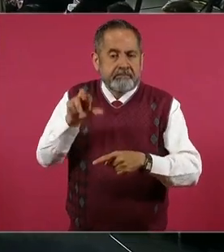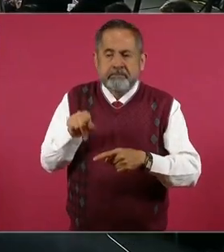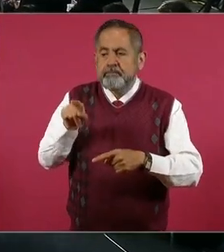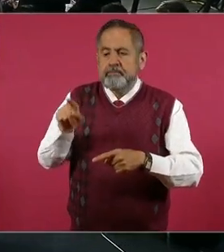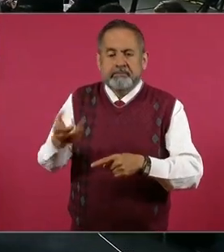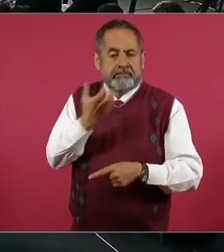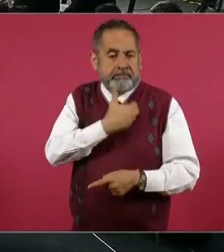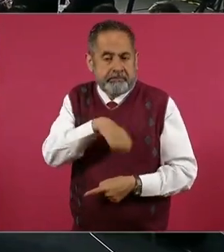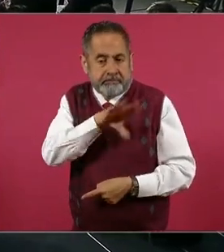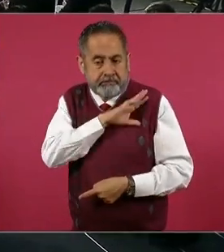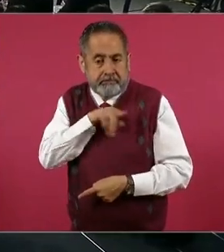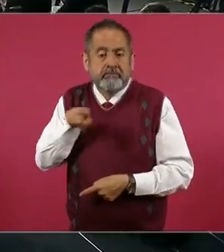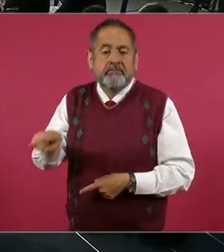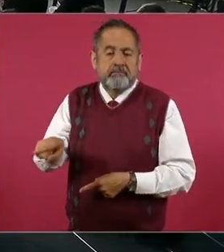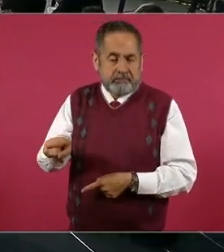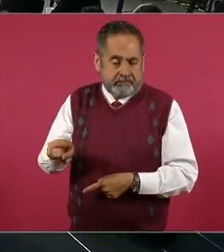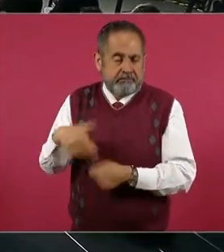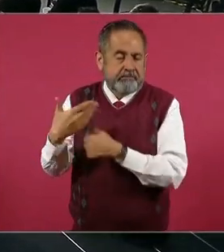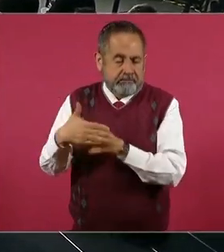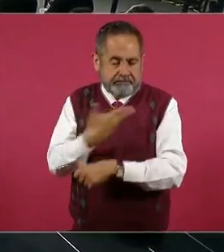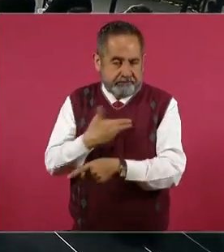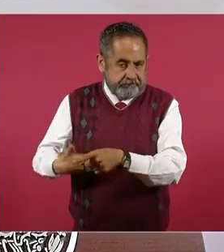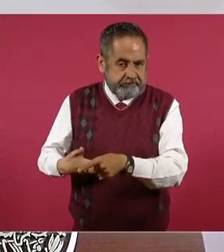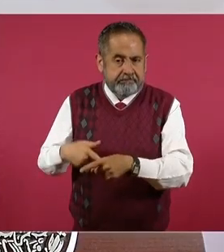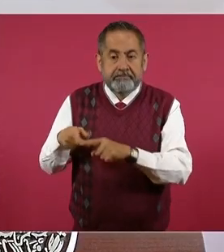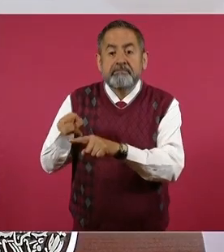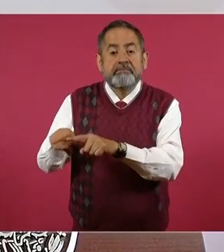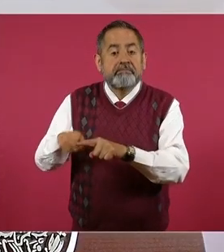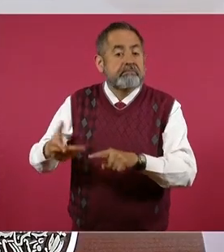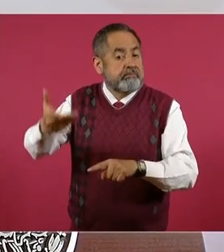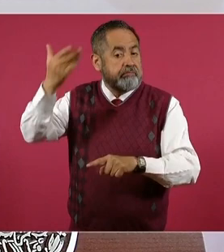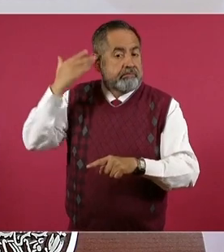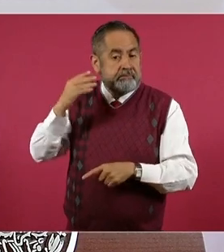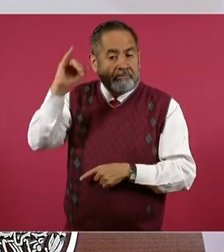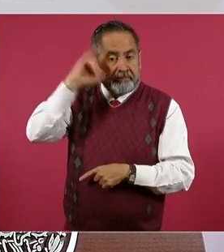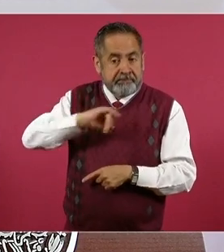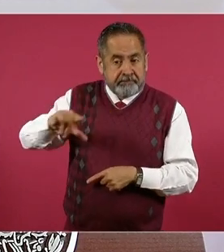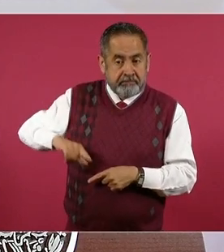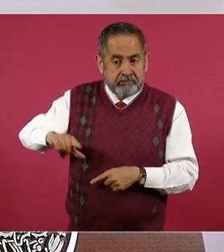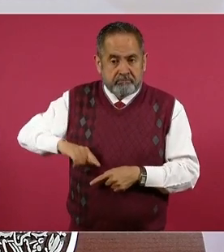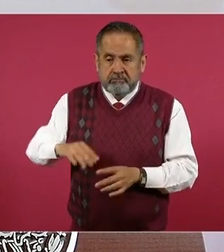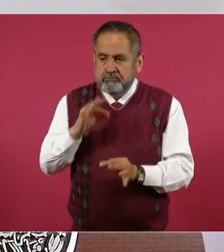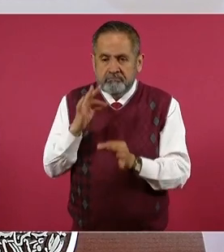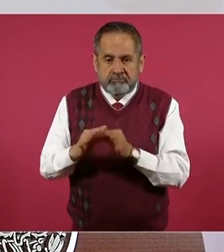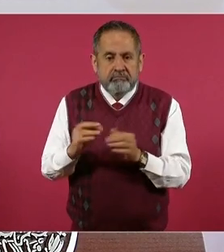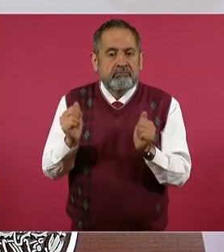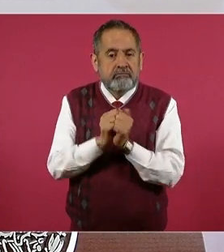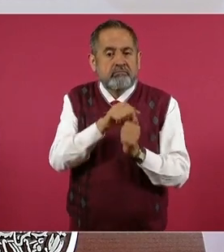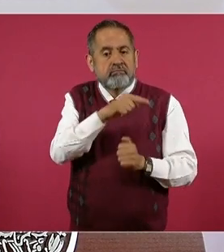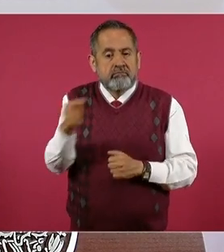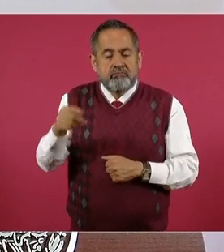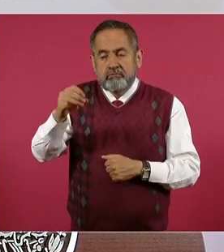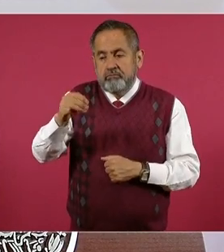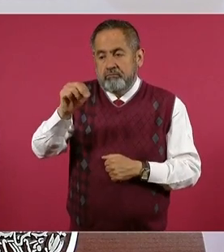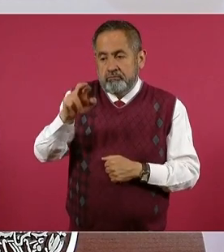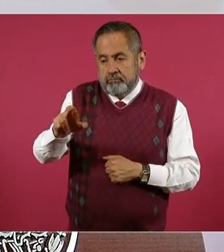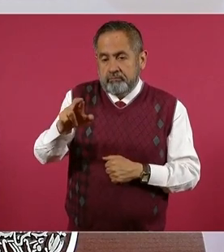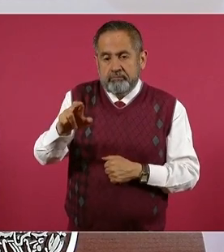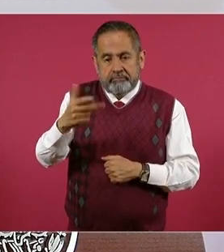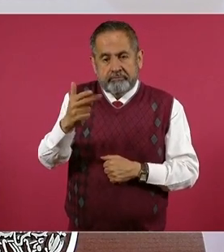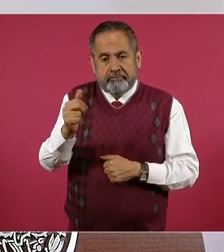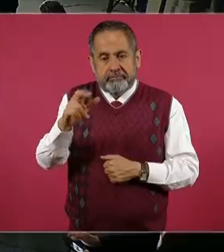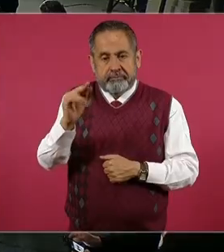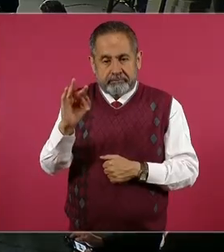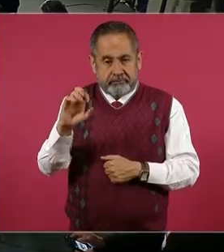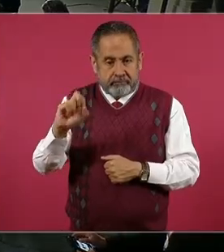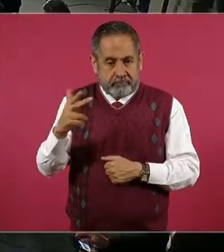presidenta electa, cuando estuvo de jefa de gobierno, y Omar Harfuch fue el